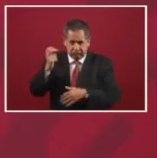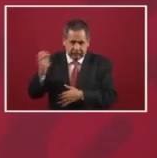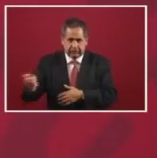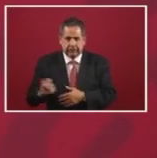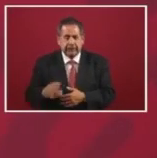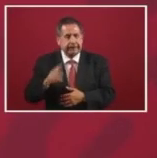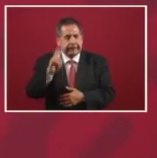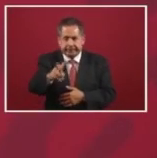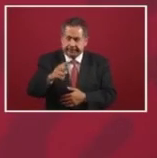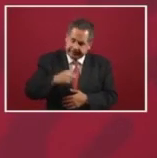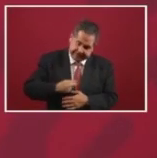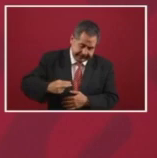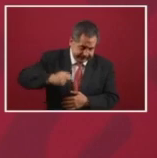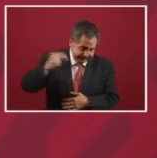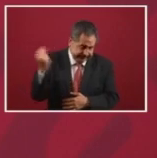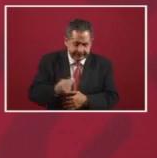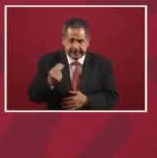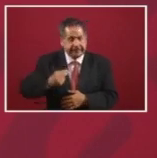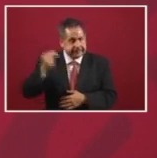me urge